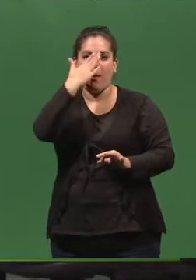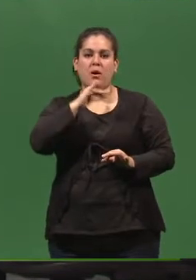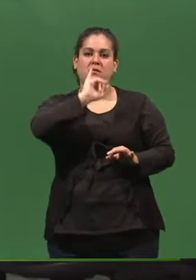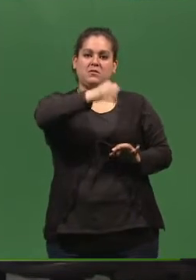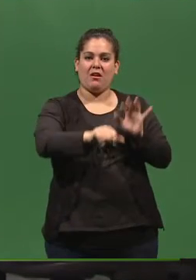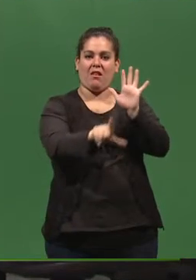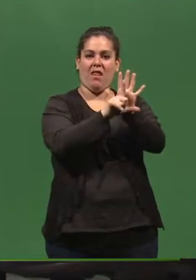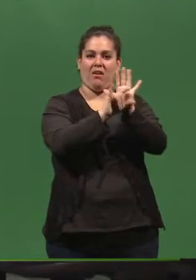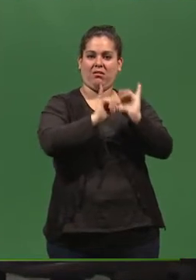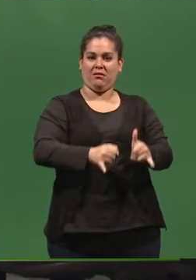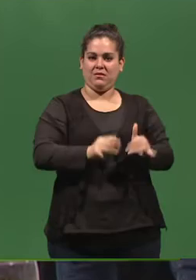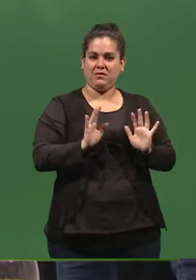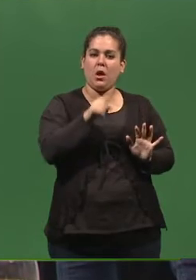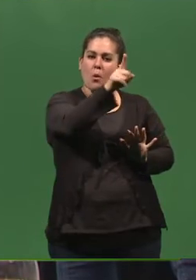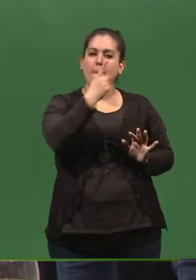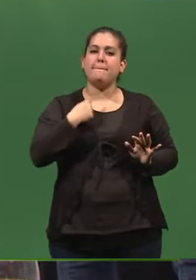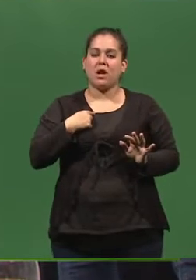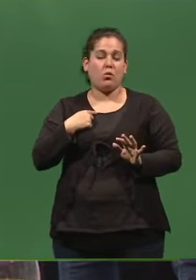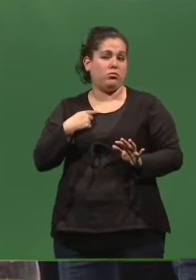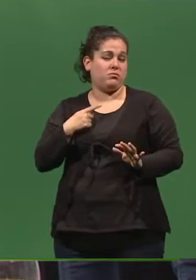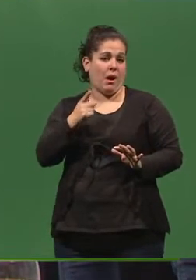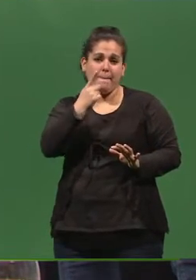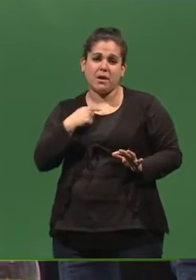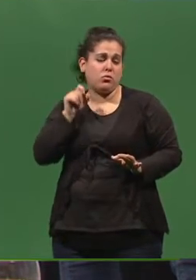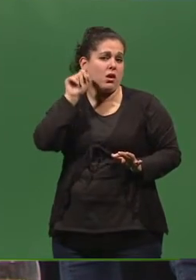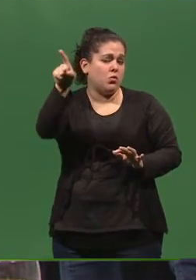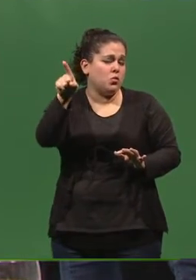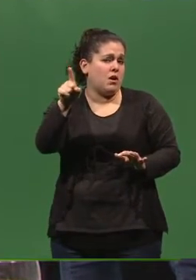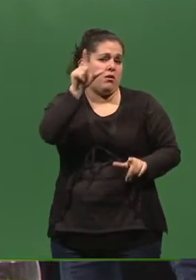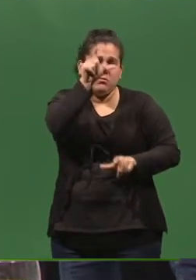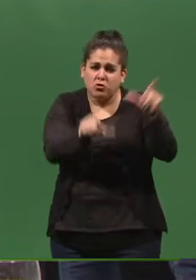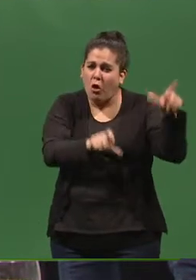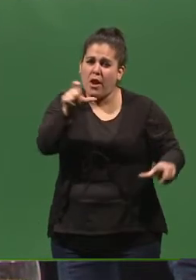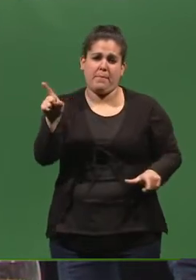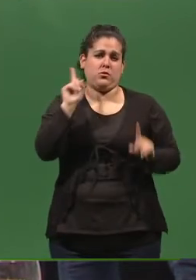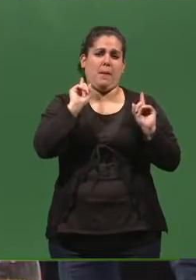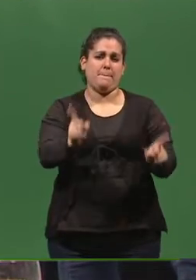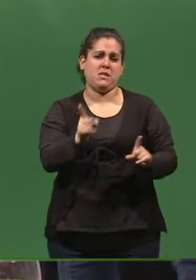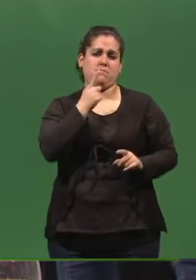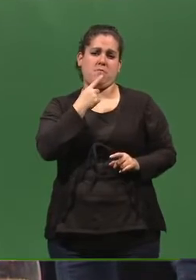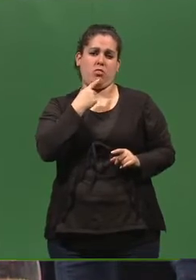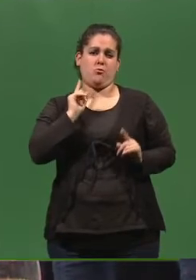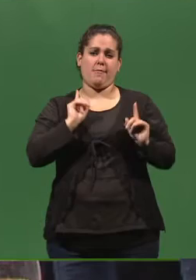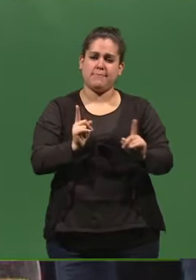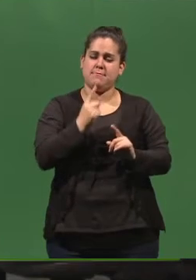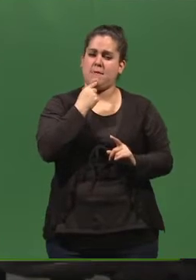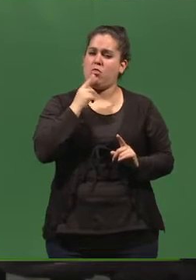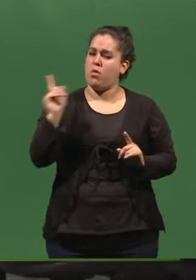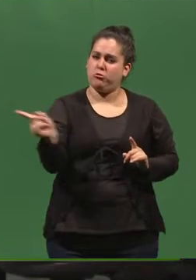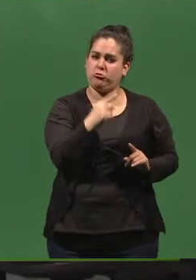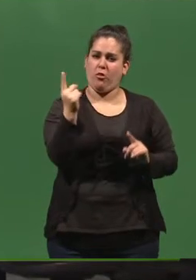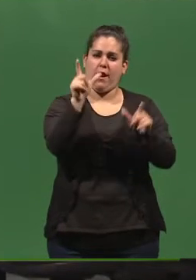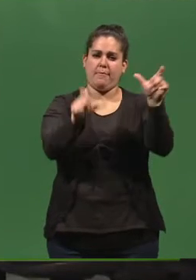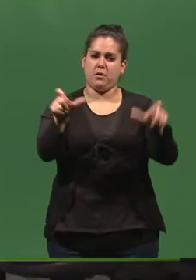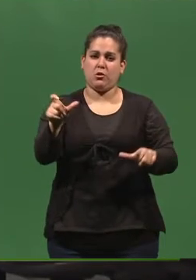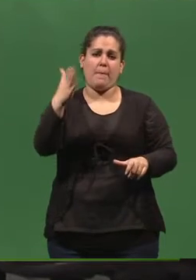se pueden lograr. Bueno, la pregunta que hiciste es una pregunta muy común. Es una pregunta no común que sí, es algo que se pregunta, por ejemplo, a la gente en la calle. Sí, o sea, sí,